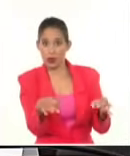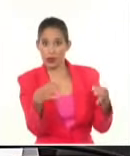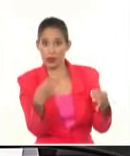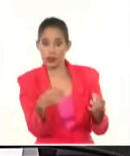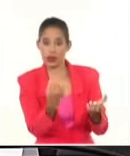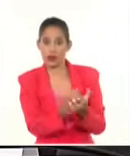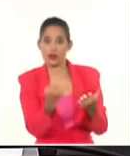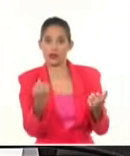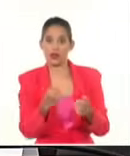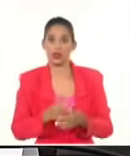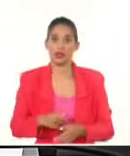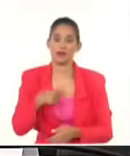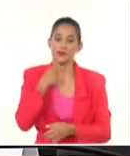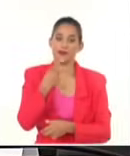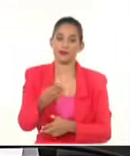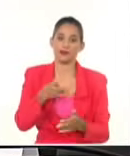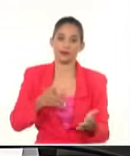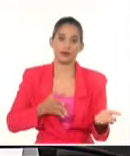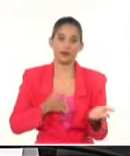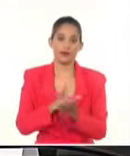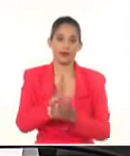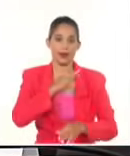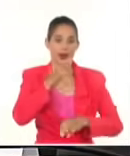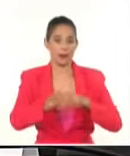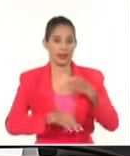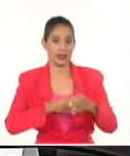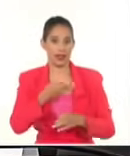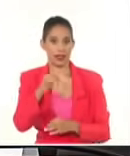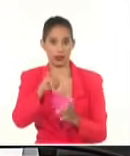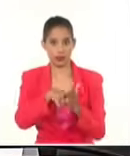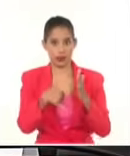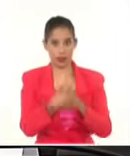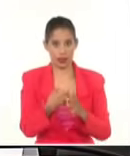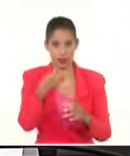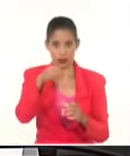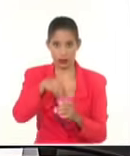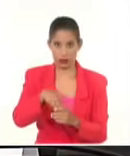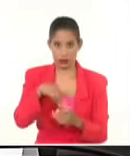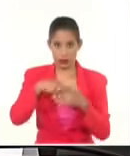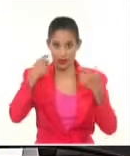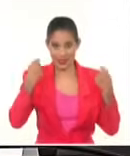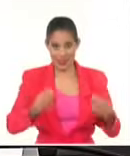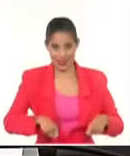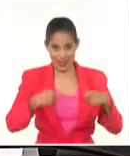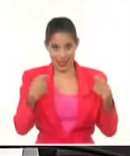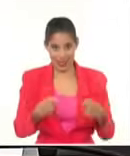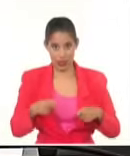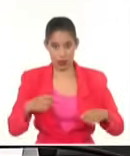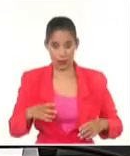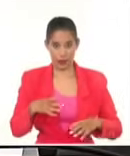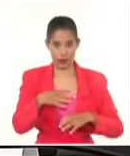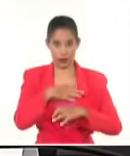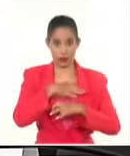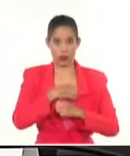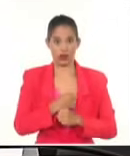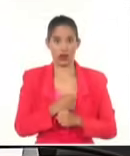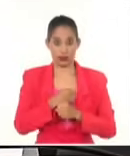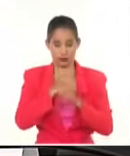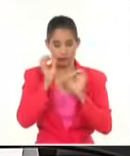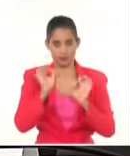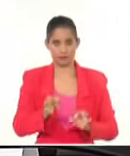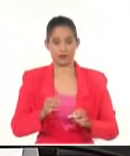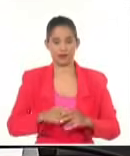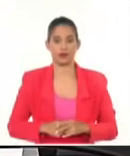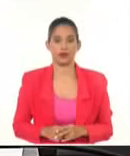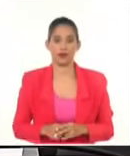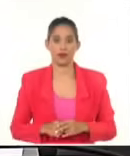explicando es que con este proyecto no se limita el ejercicio a los derechos patrimoniales. Hablando en buen cubano, no